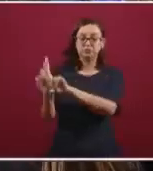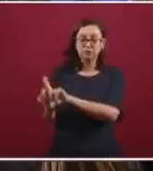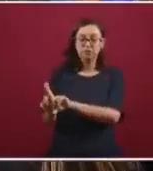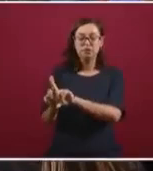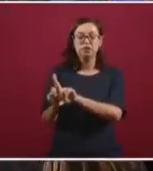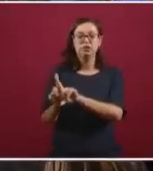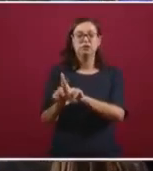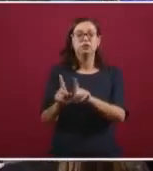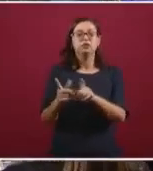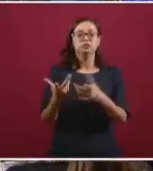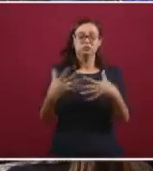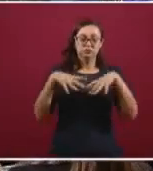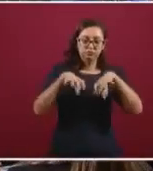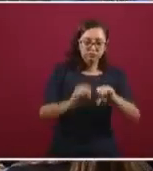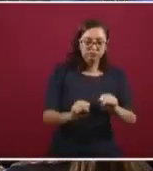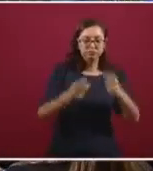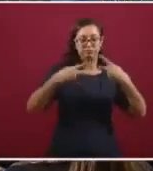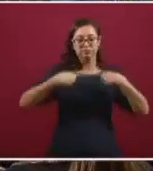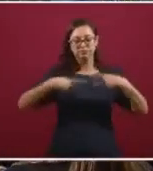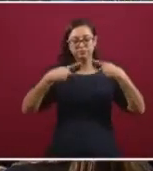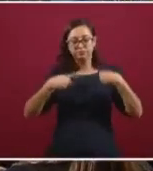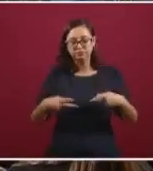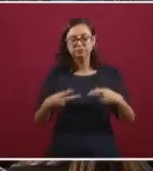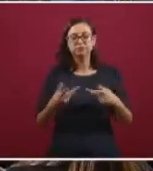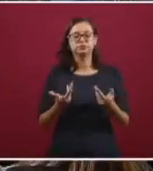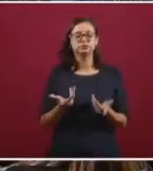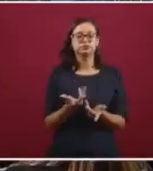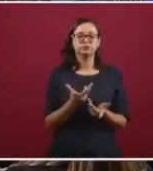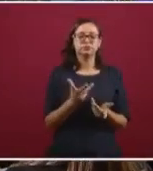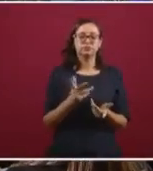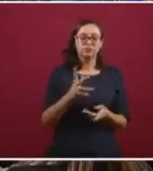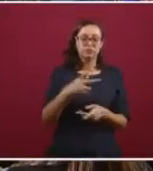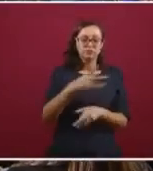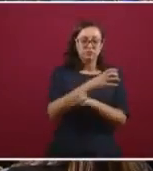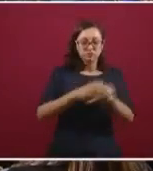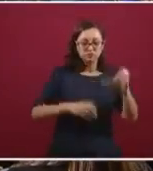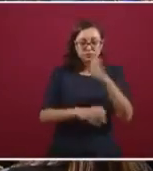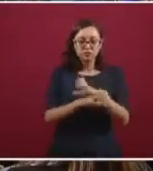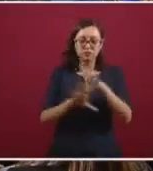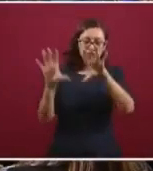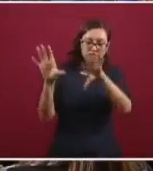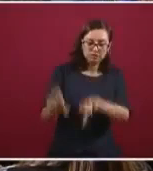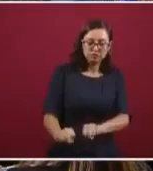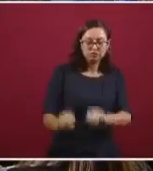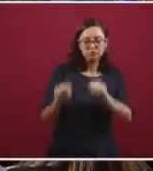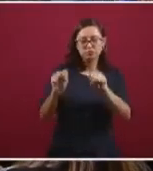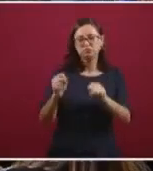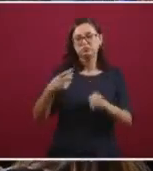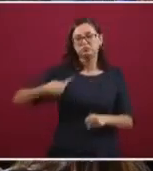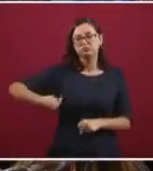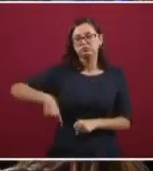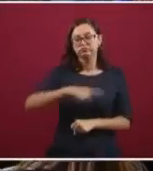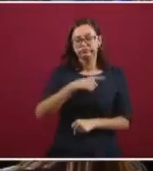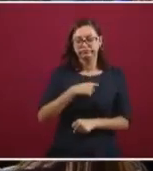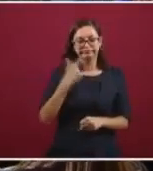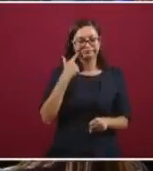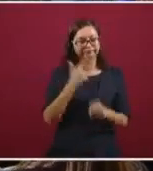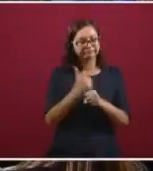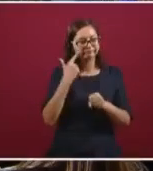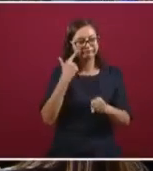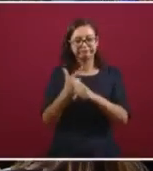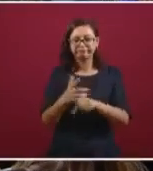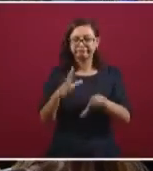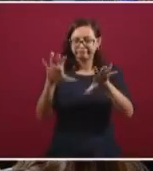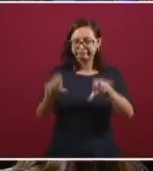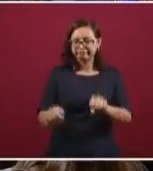generan detenciones de personas con armamento, aseguramiento de los mismos. Esto es lo que hemos asegurado.